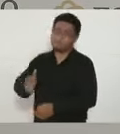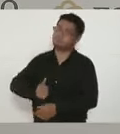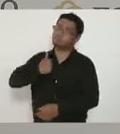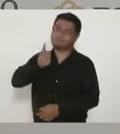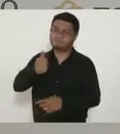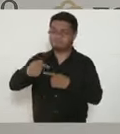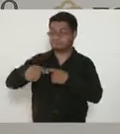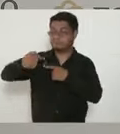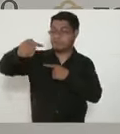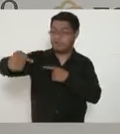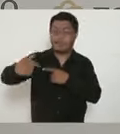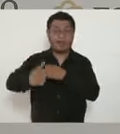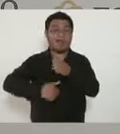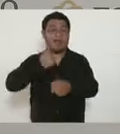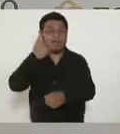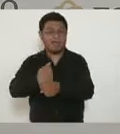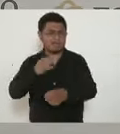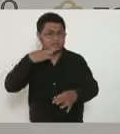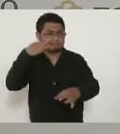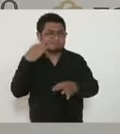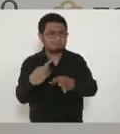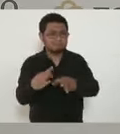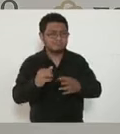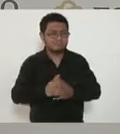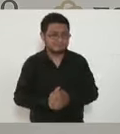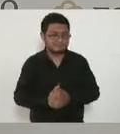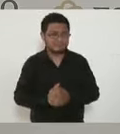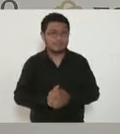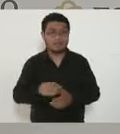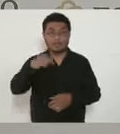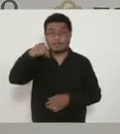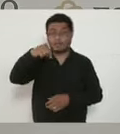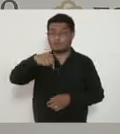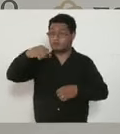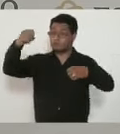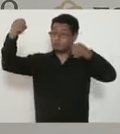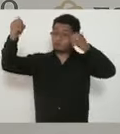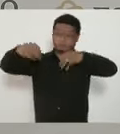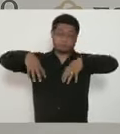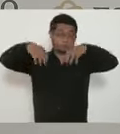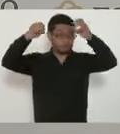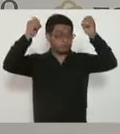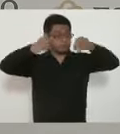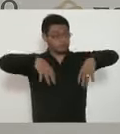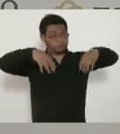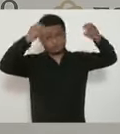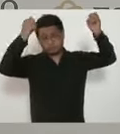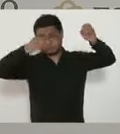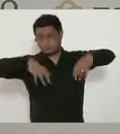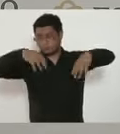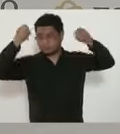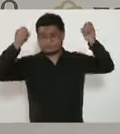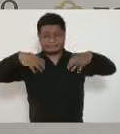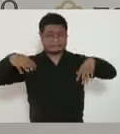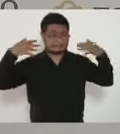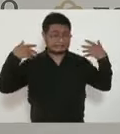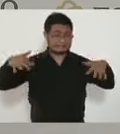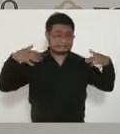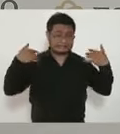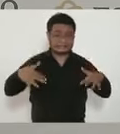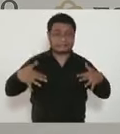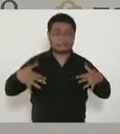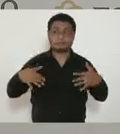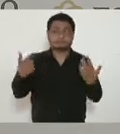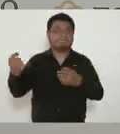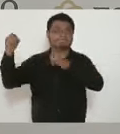próximo, porque aquí llueve bastante y en temporada de lluvia